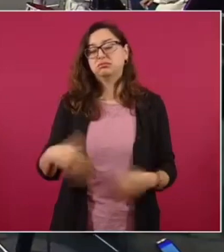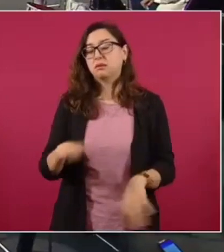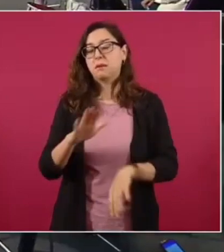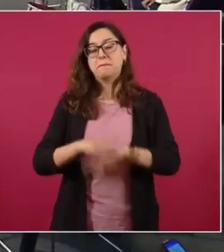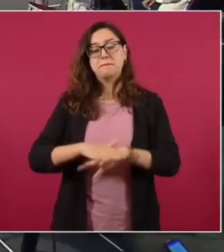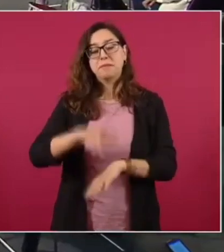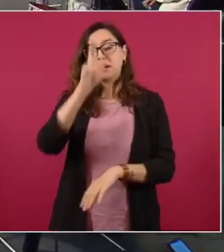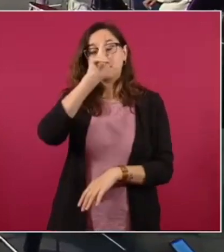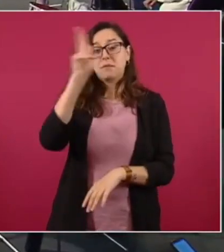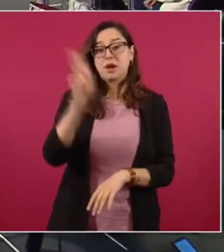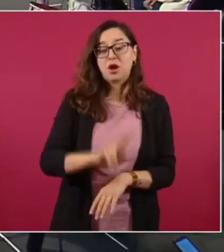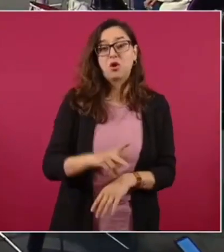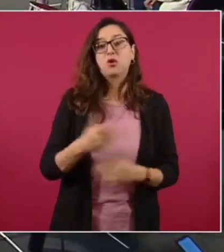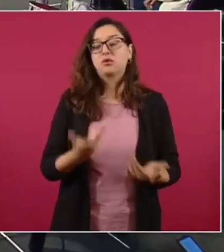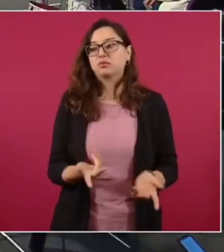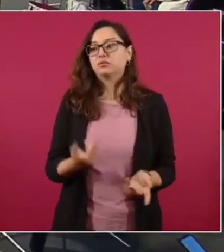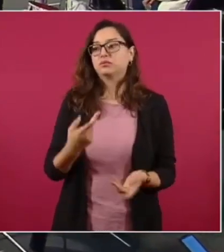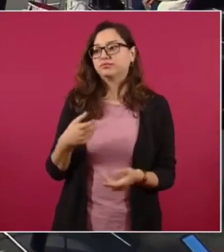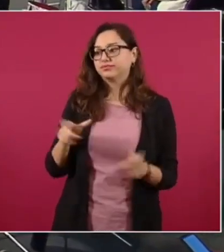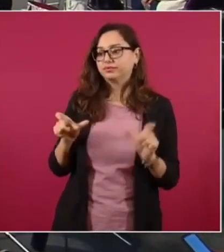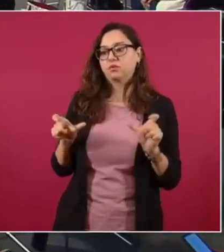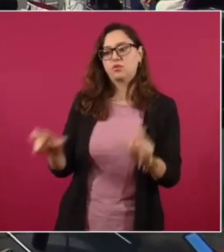además quitarlo de la lista de los países